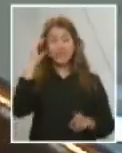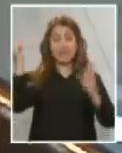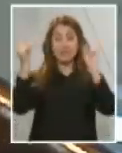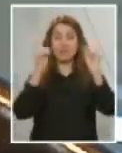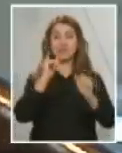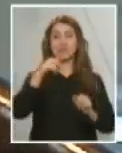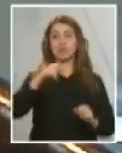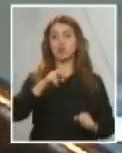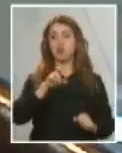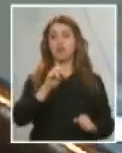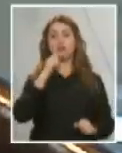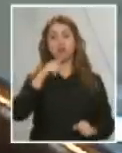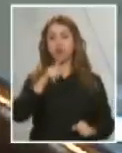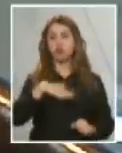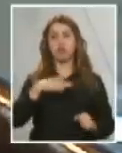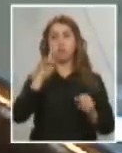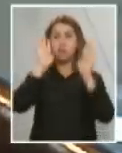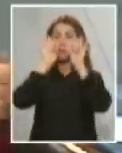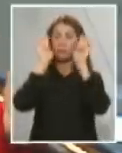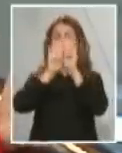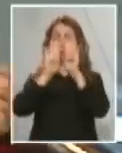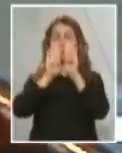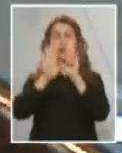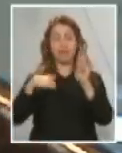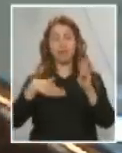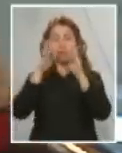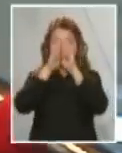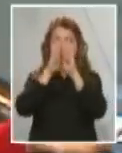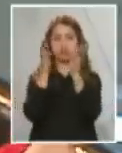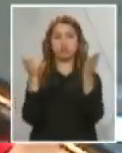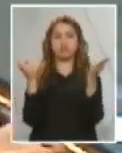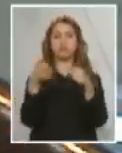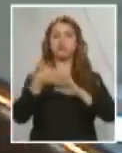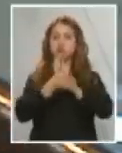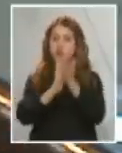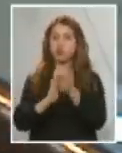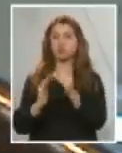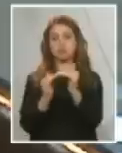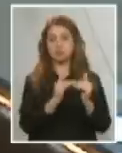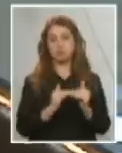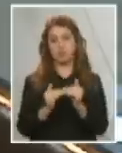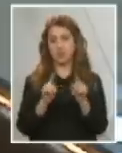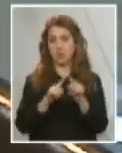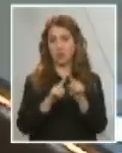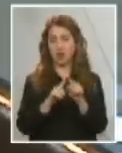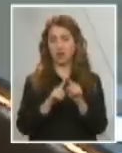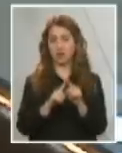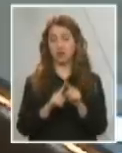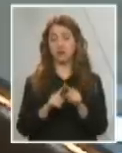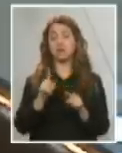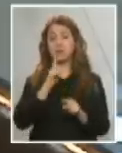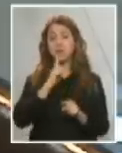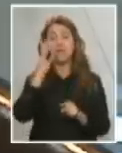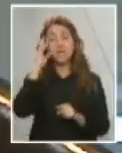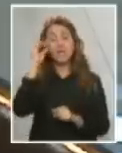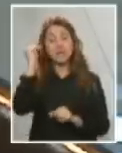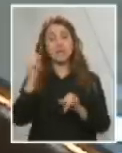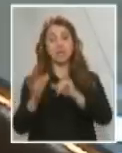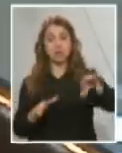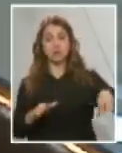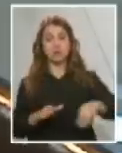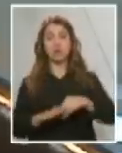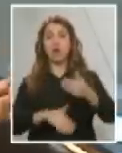porque no queremos ser cerrados, queremos ser abiertos, queremos estar con todos. Entonces Camila tiene la idea inclusiva hasta en